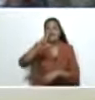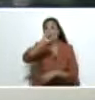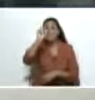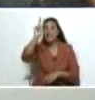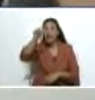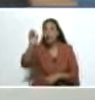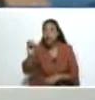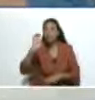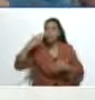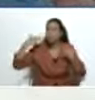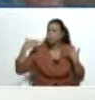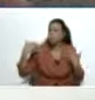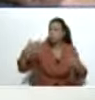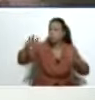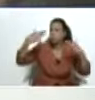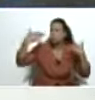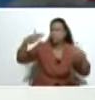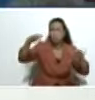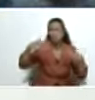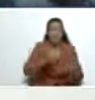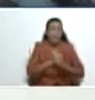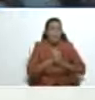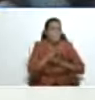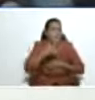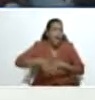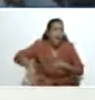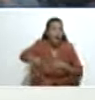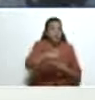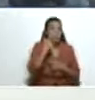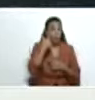calor profundo de nuestra amada Venezuela. Veo